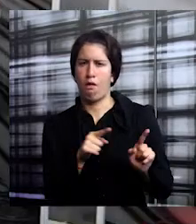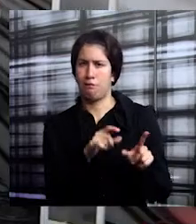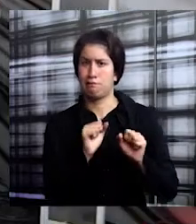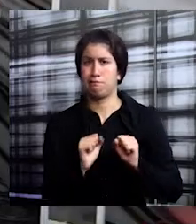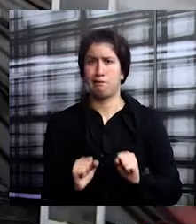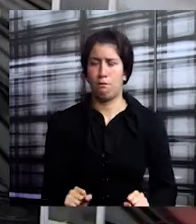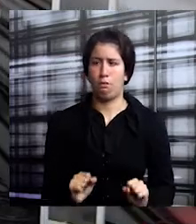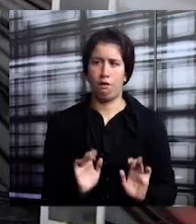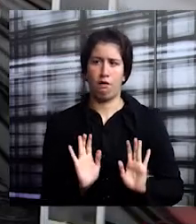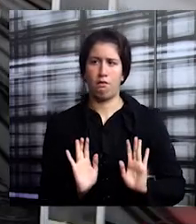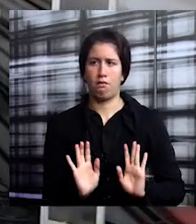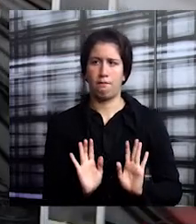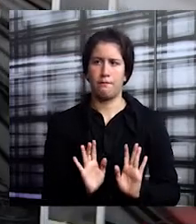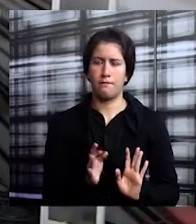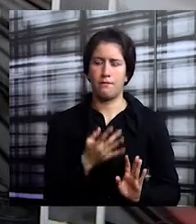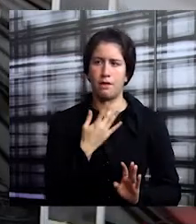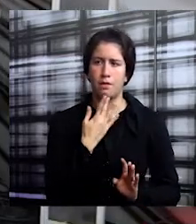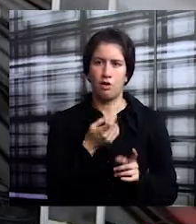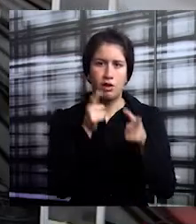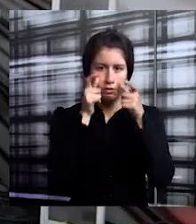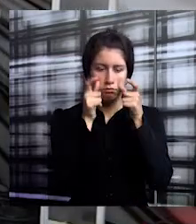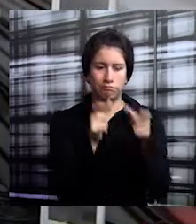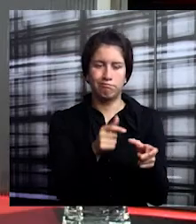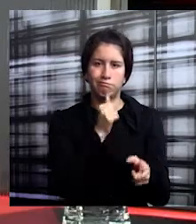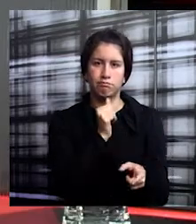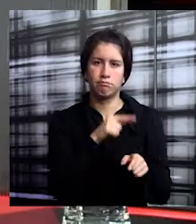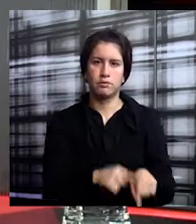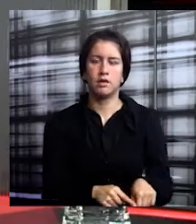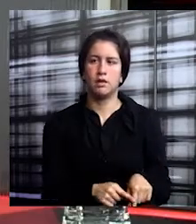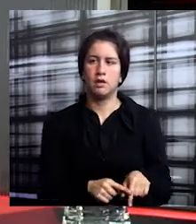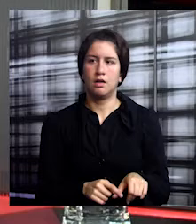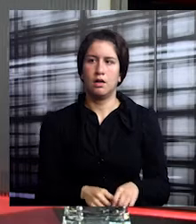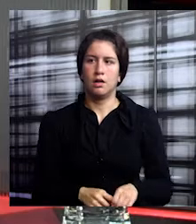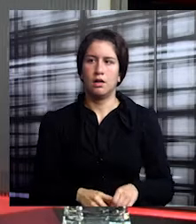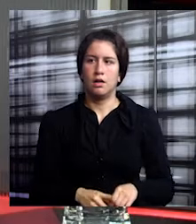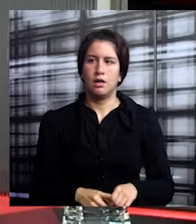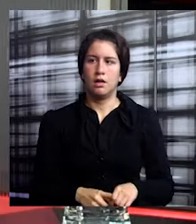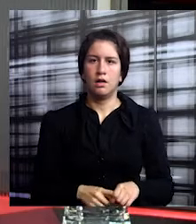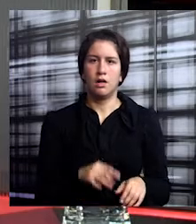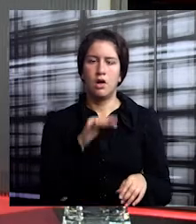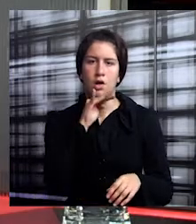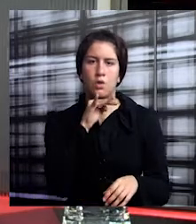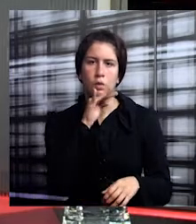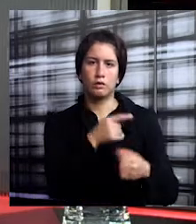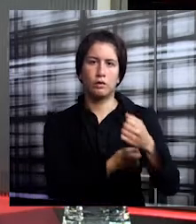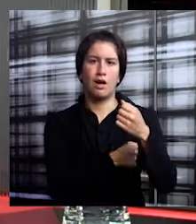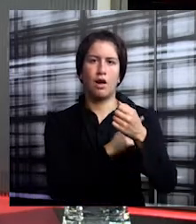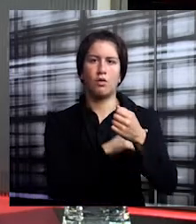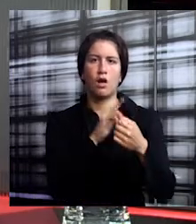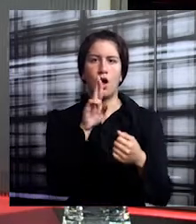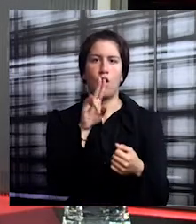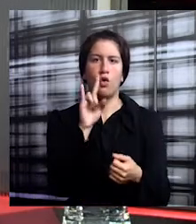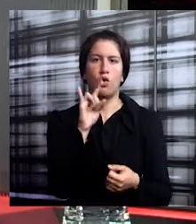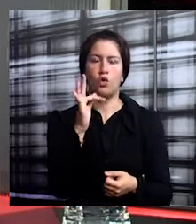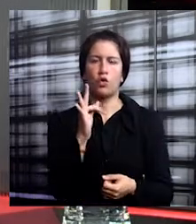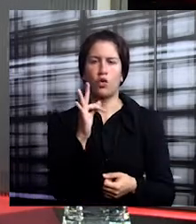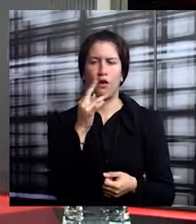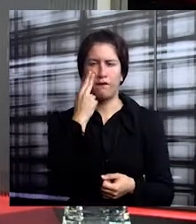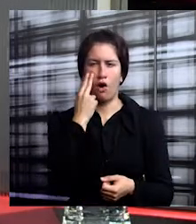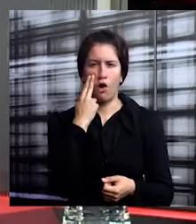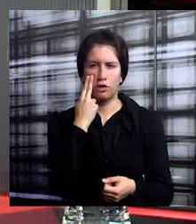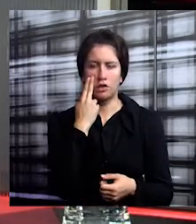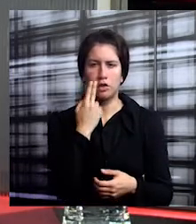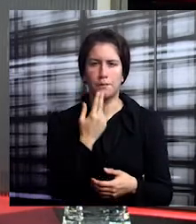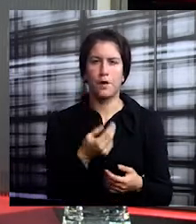todos los medios de control, las conocidas RUF, o reglas de uso de la fuerza, proporcionales, progresivas, en la medida en que el control del orden público